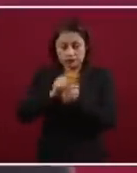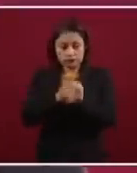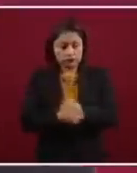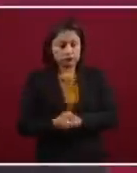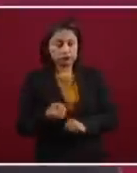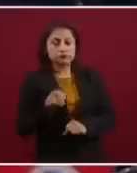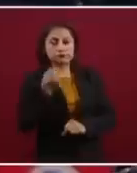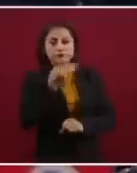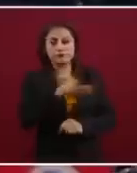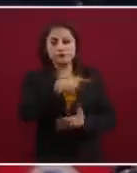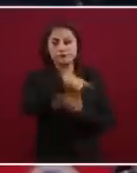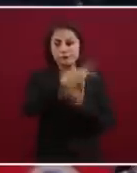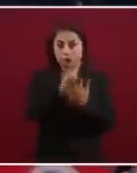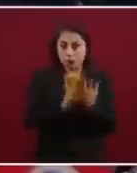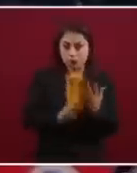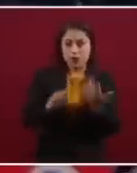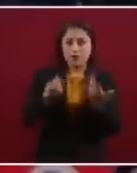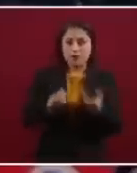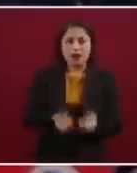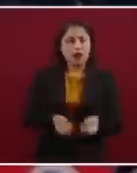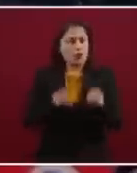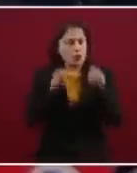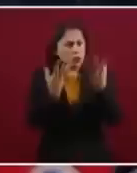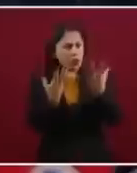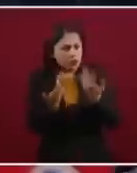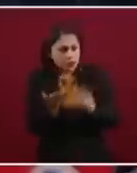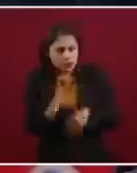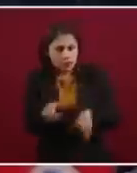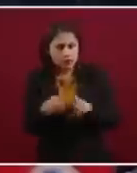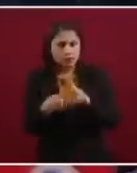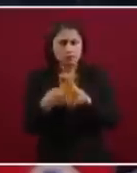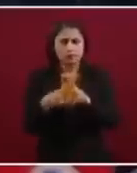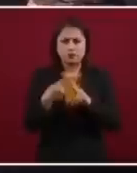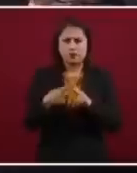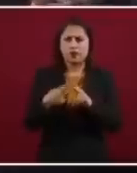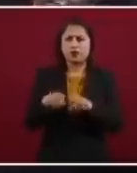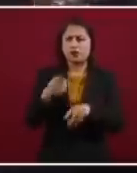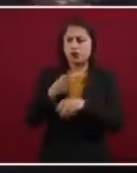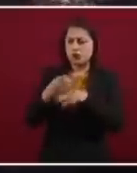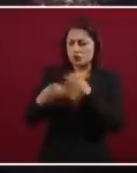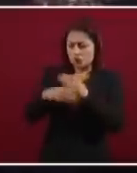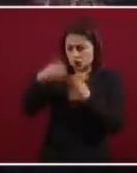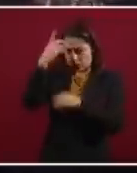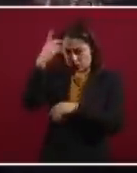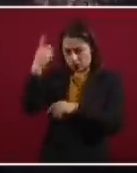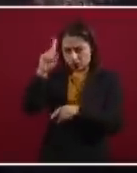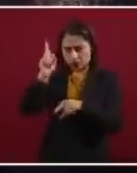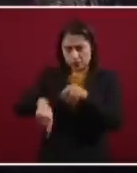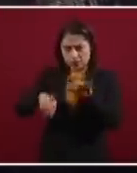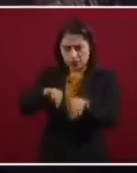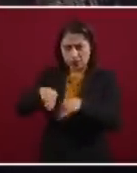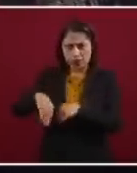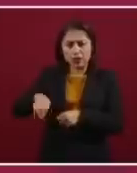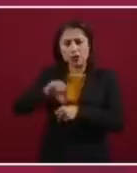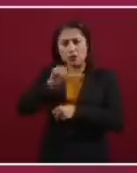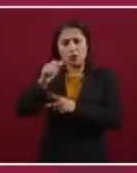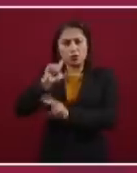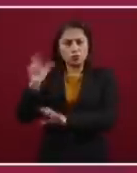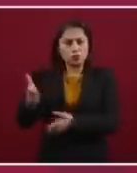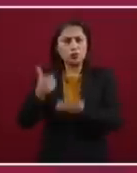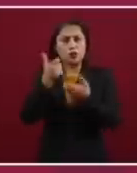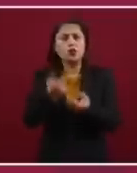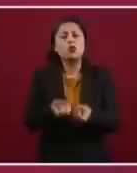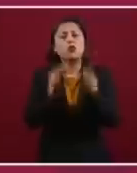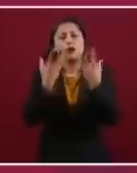concretamente tanto en bienes como en recursos económicos miren estas gracias programas que son